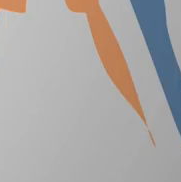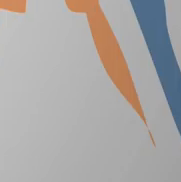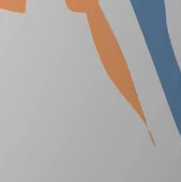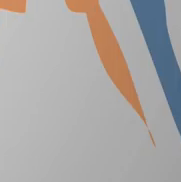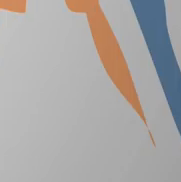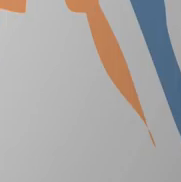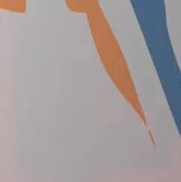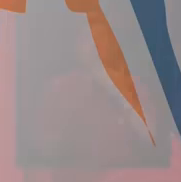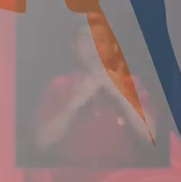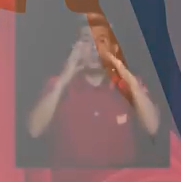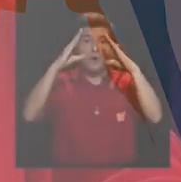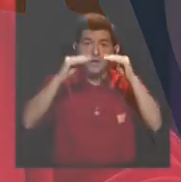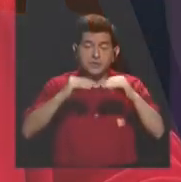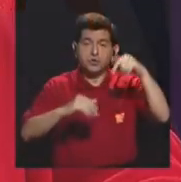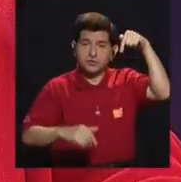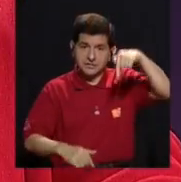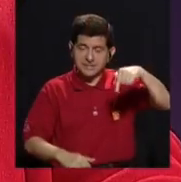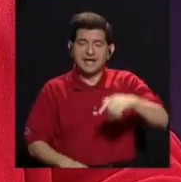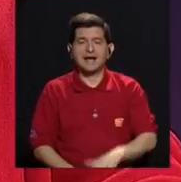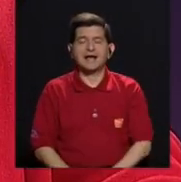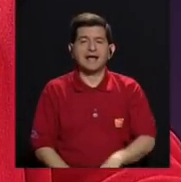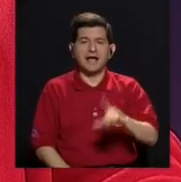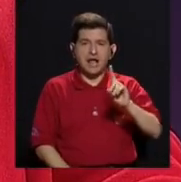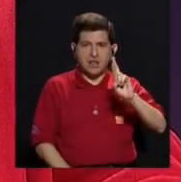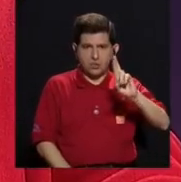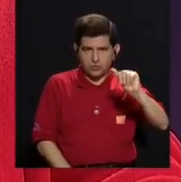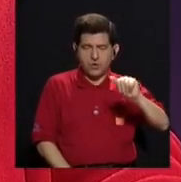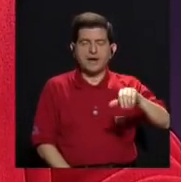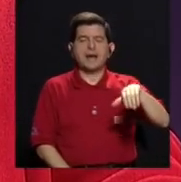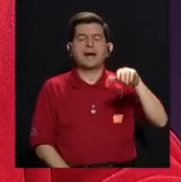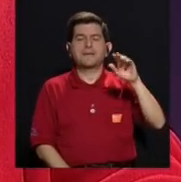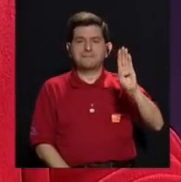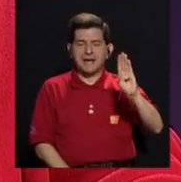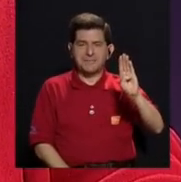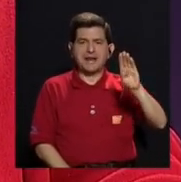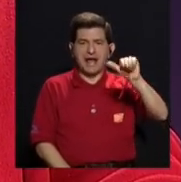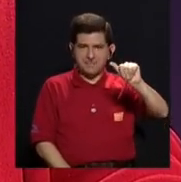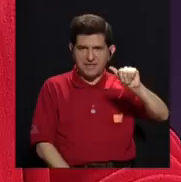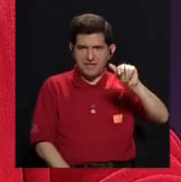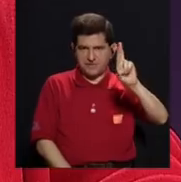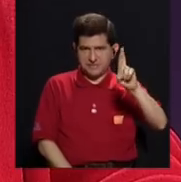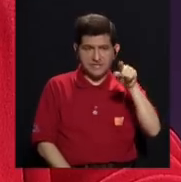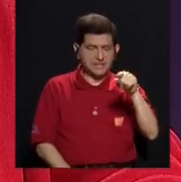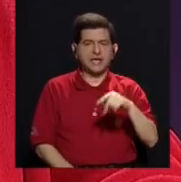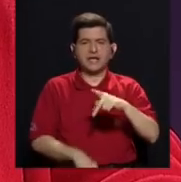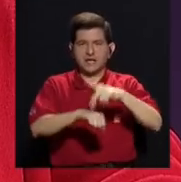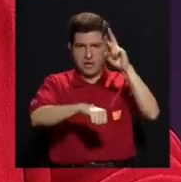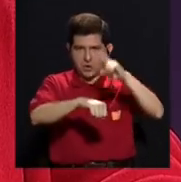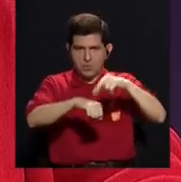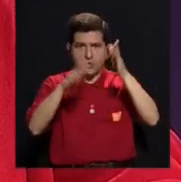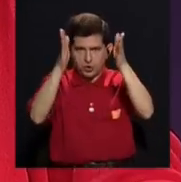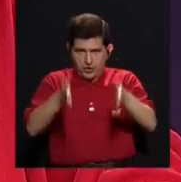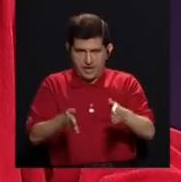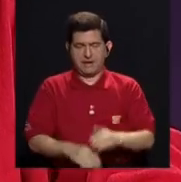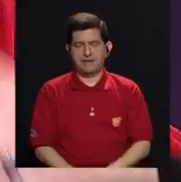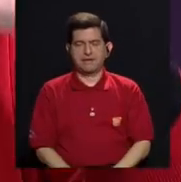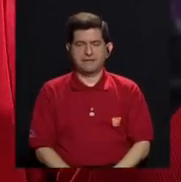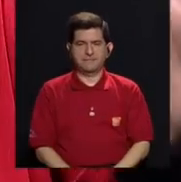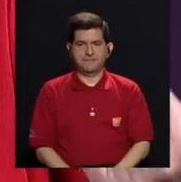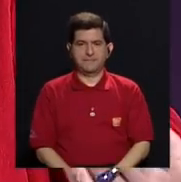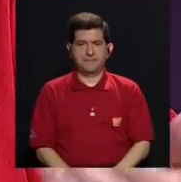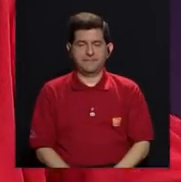buenas noches estamos aquí con la doctora bárbara abadía empresaria ella es puertorriqueña y está